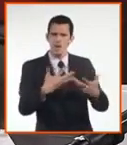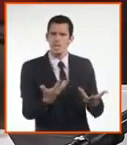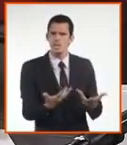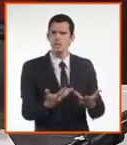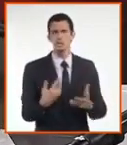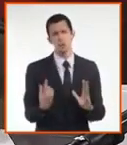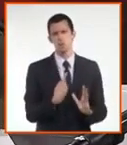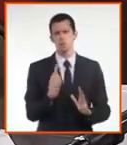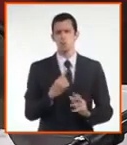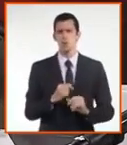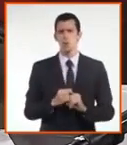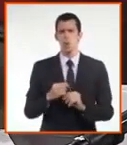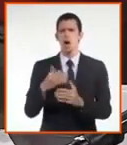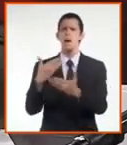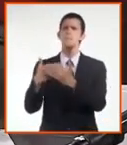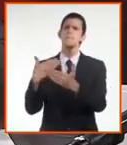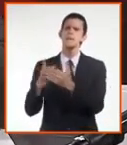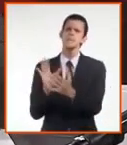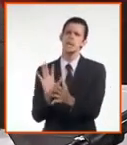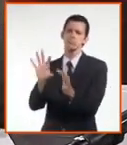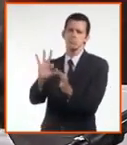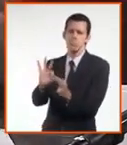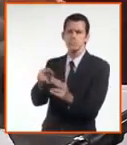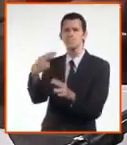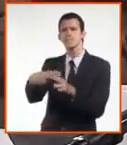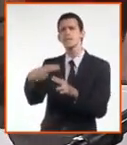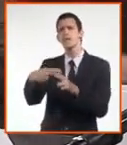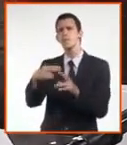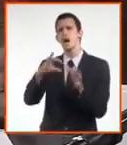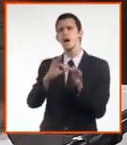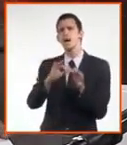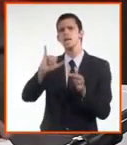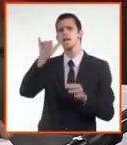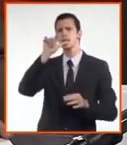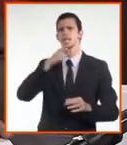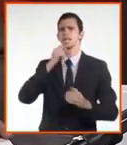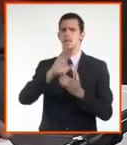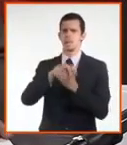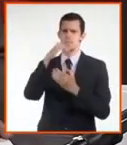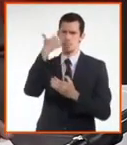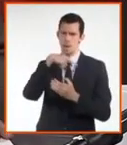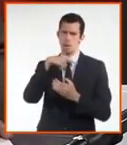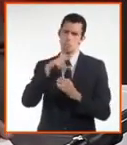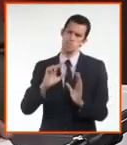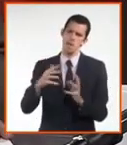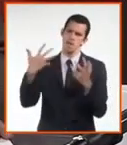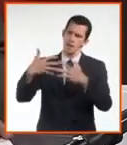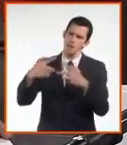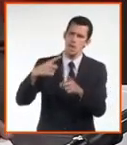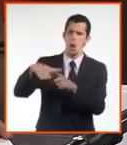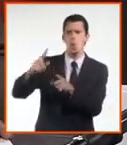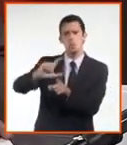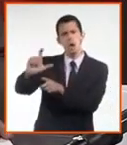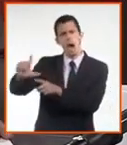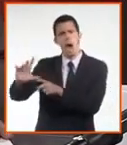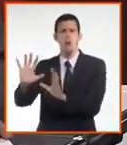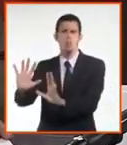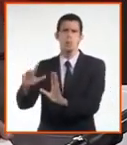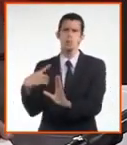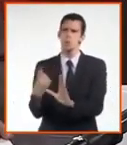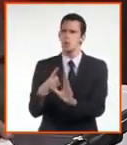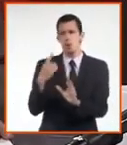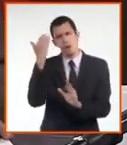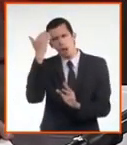hoy sustituye una importación pero continuamos el trabajo con ellos porque estamos hoy se trabaja a partir de un maíz